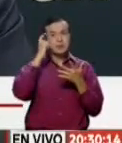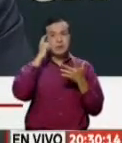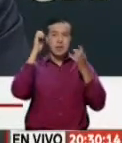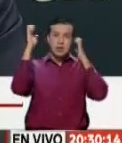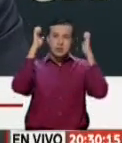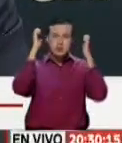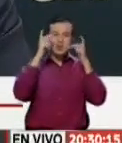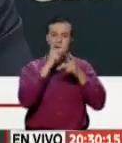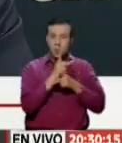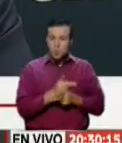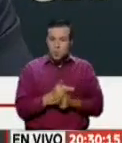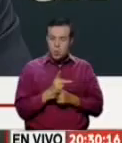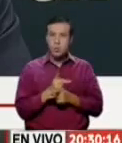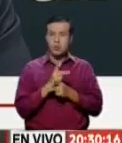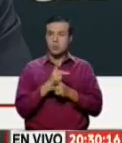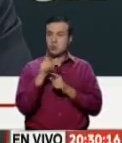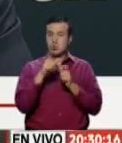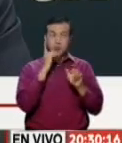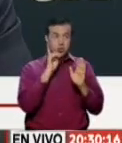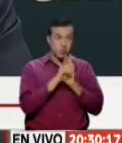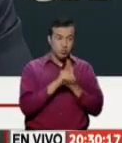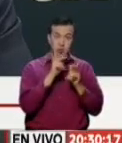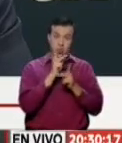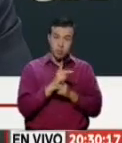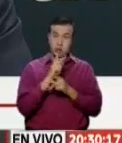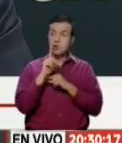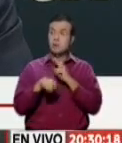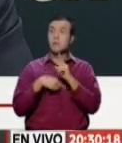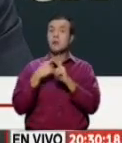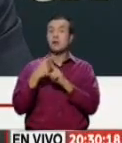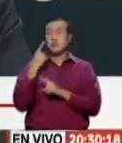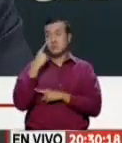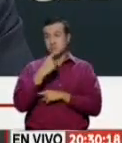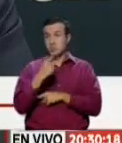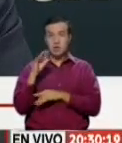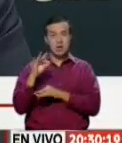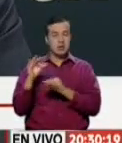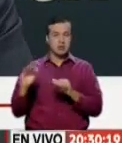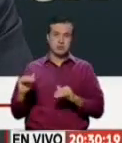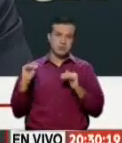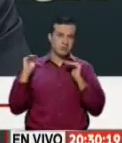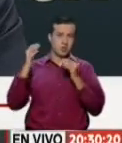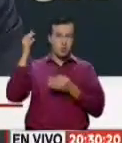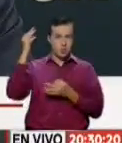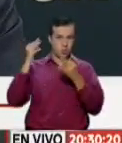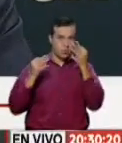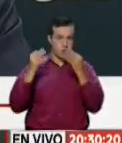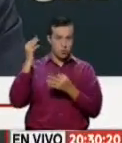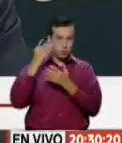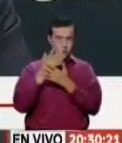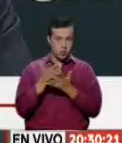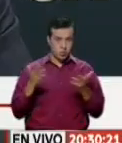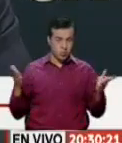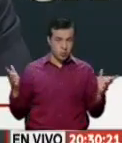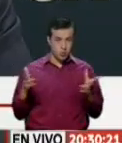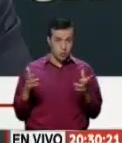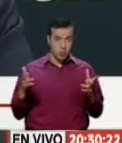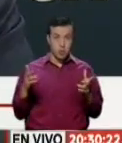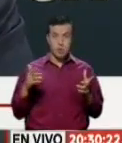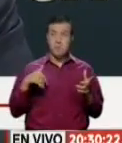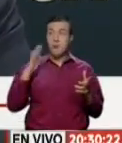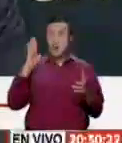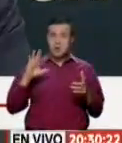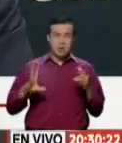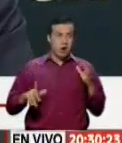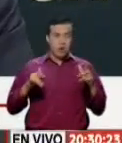se protegen los denunciantes y tenemos que tener mecanismos eficaces de justicia para que no se pueda